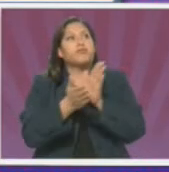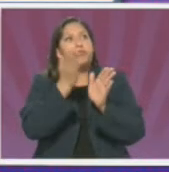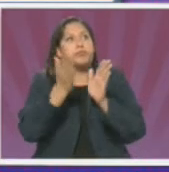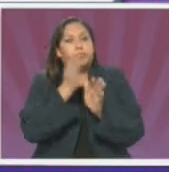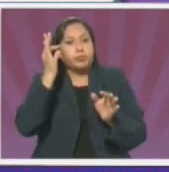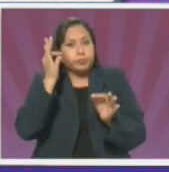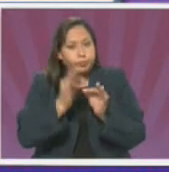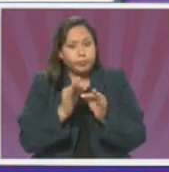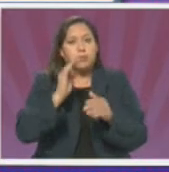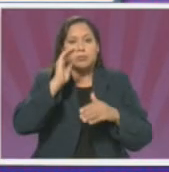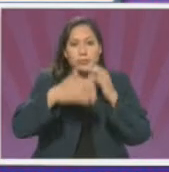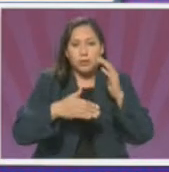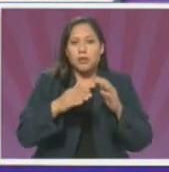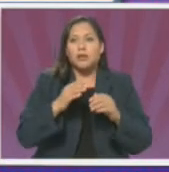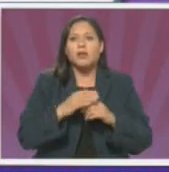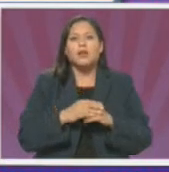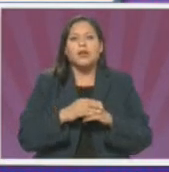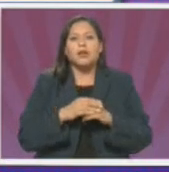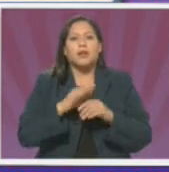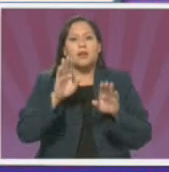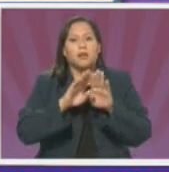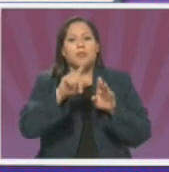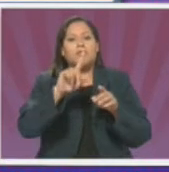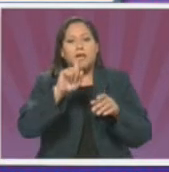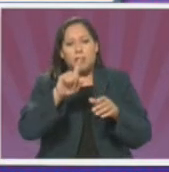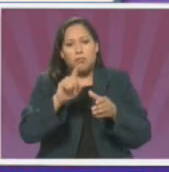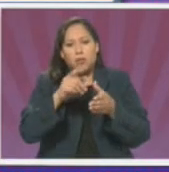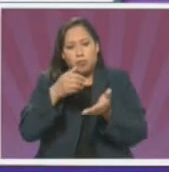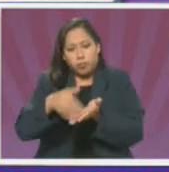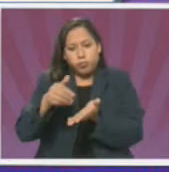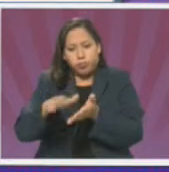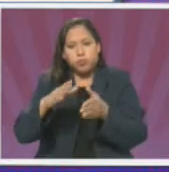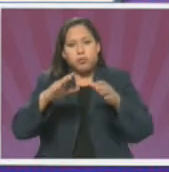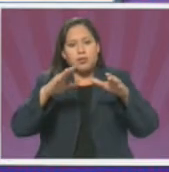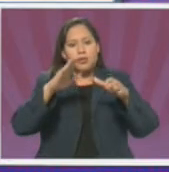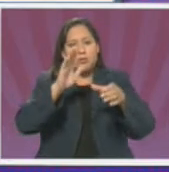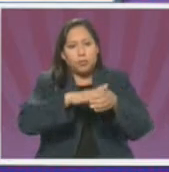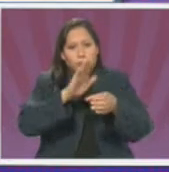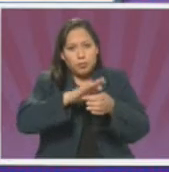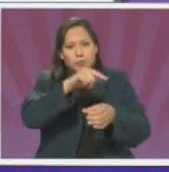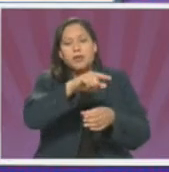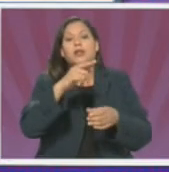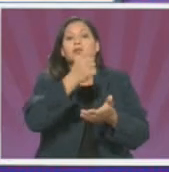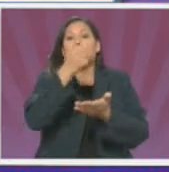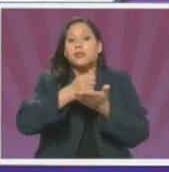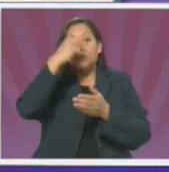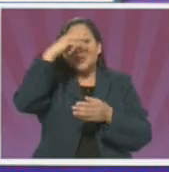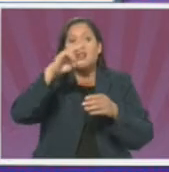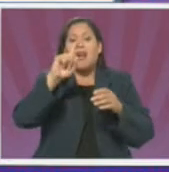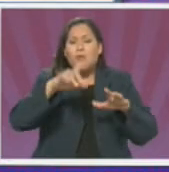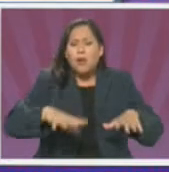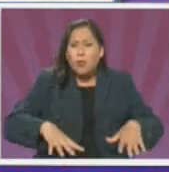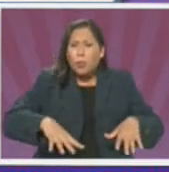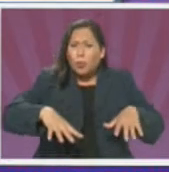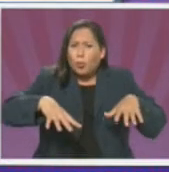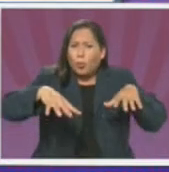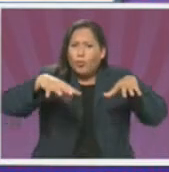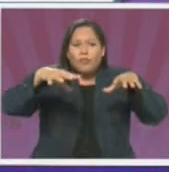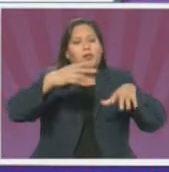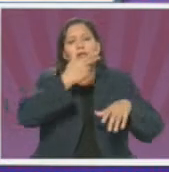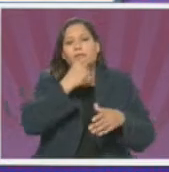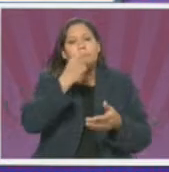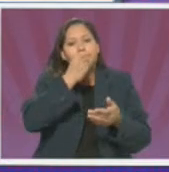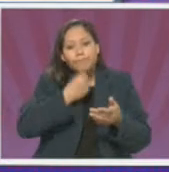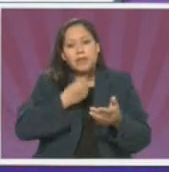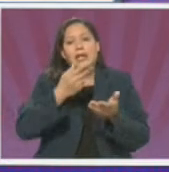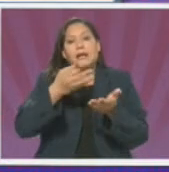y finalizó finalmente el desagüe de la Ciudad de México, cosa importantísima porque se inundaba hasta aquel entonces.